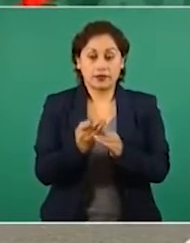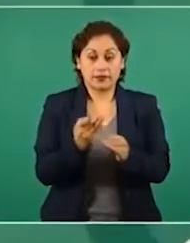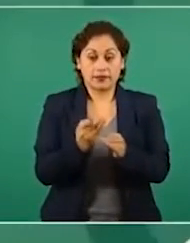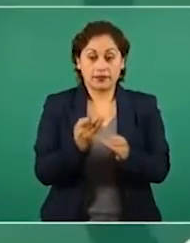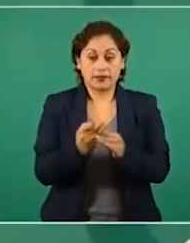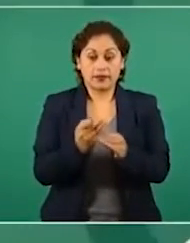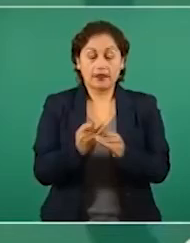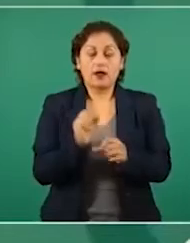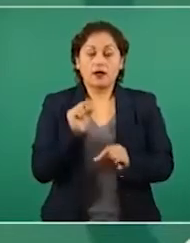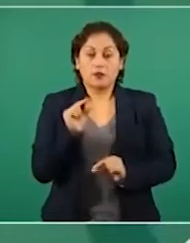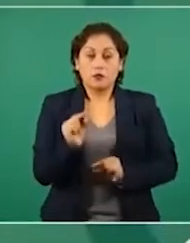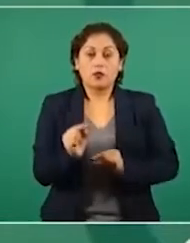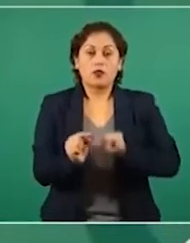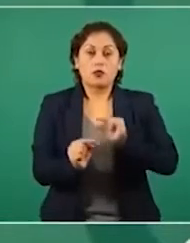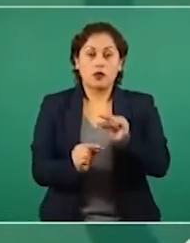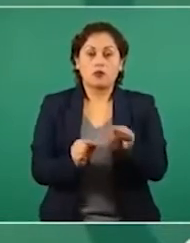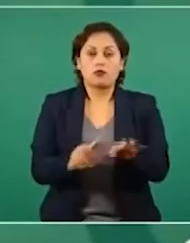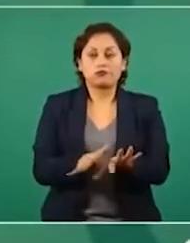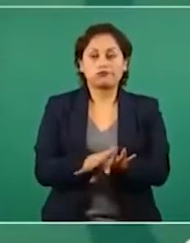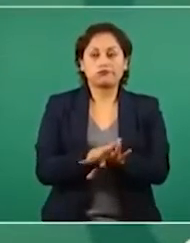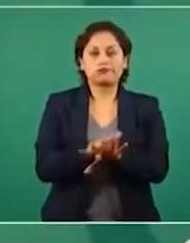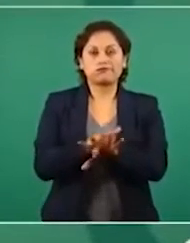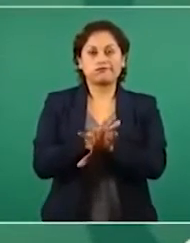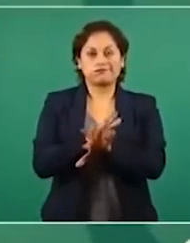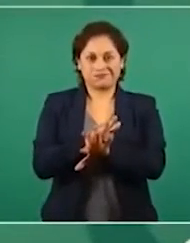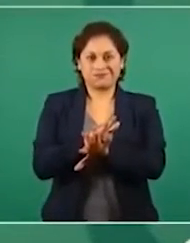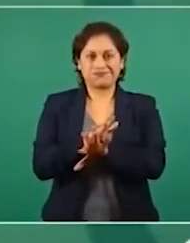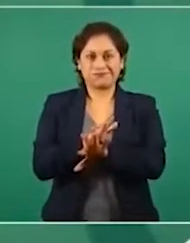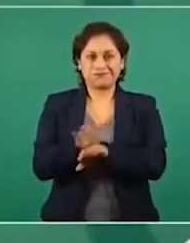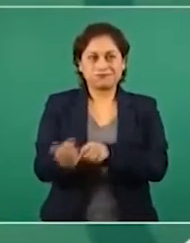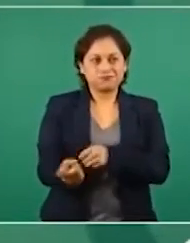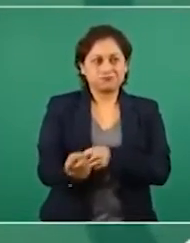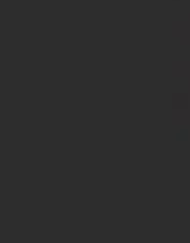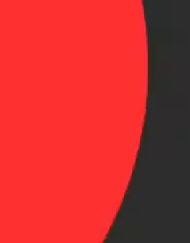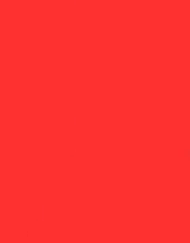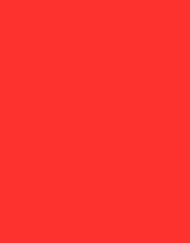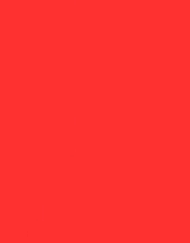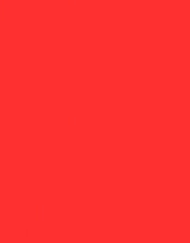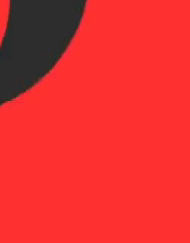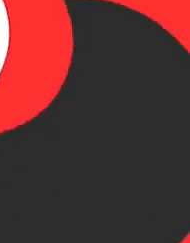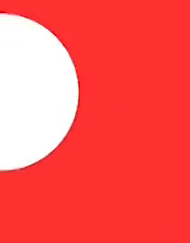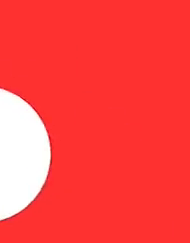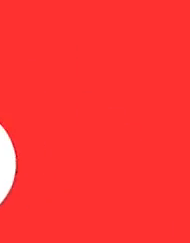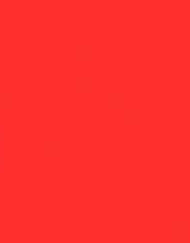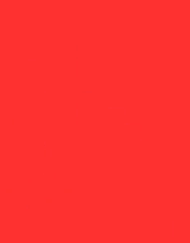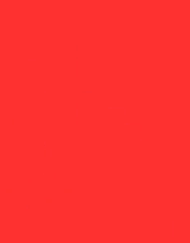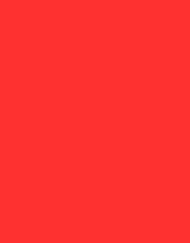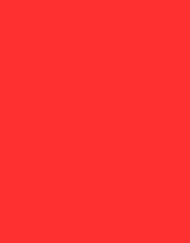poco a poco. Ese es el plan general.